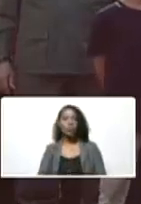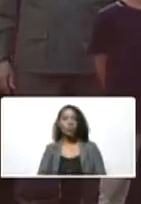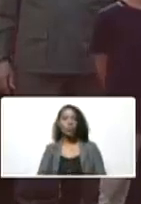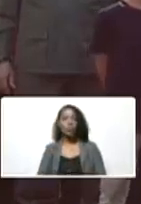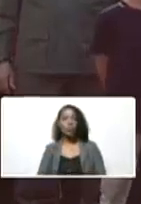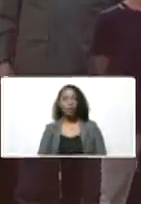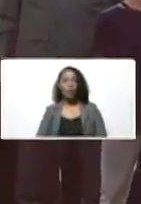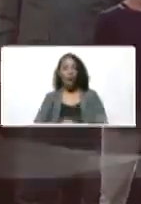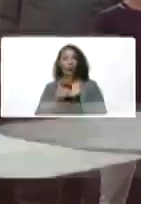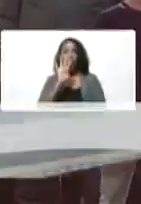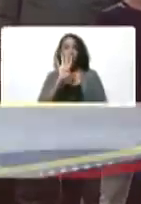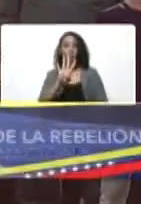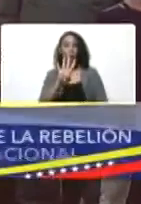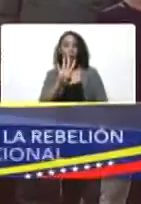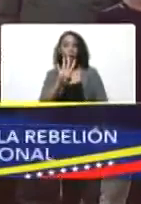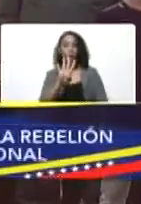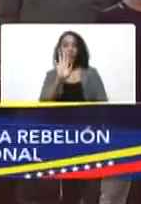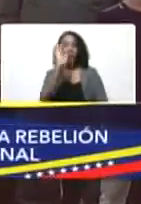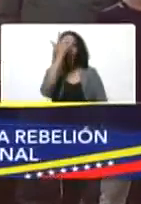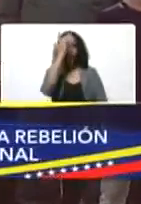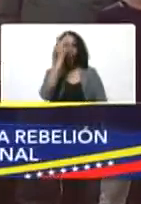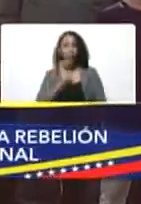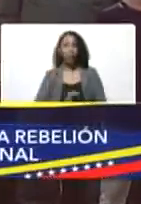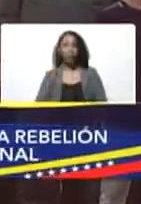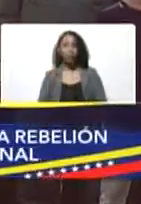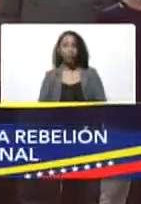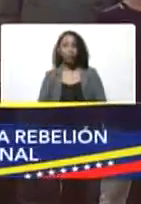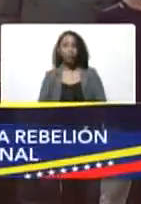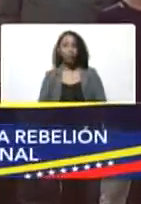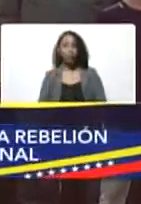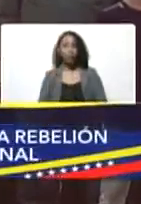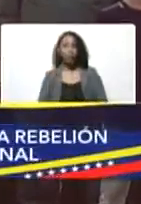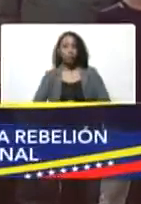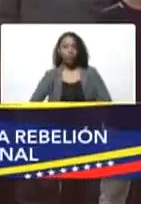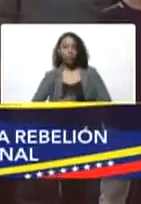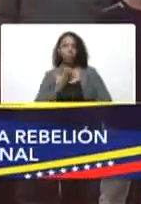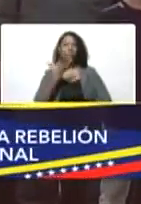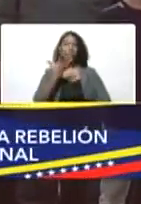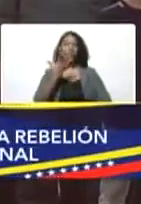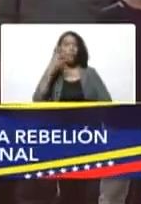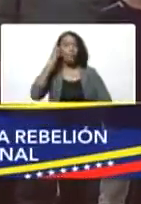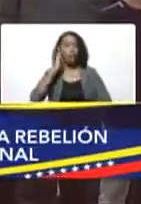El 4 de febrero renació Bolívar